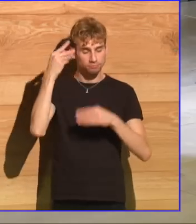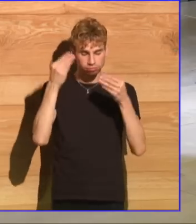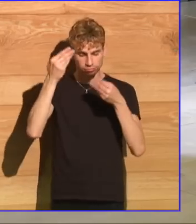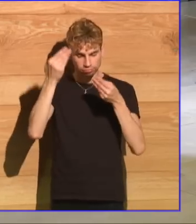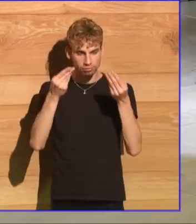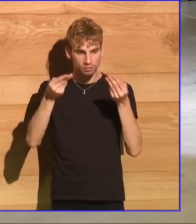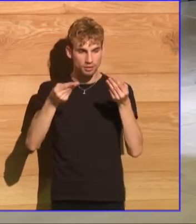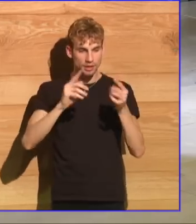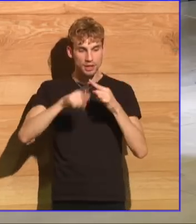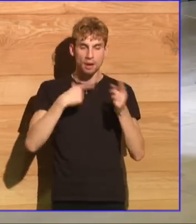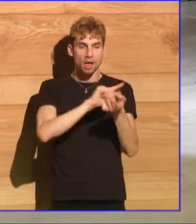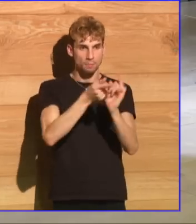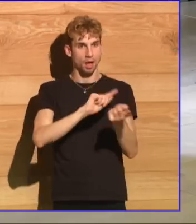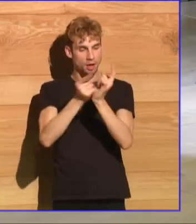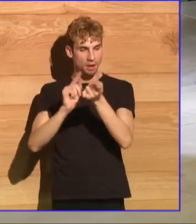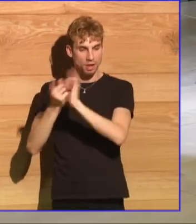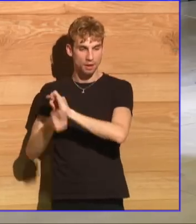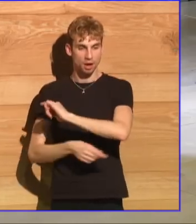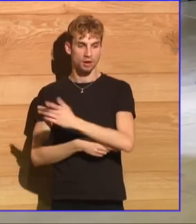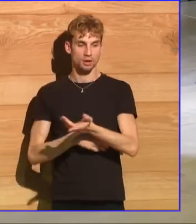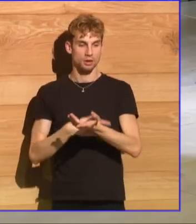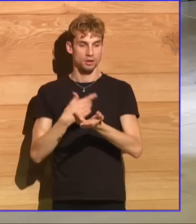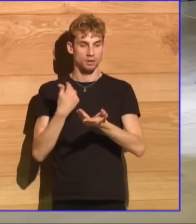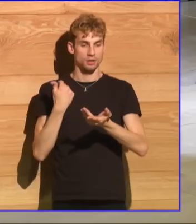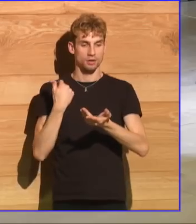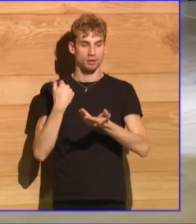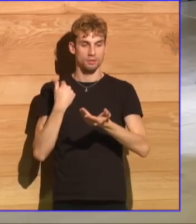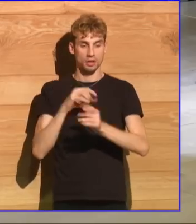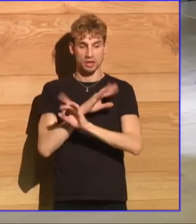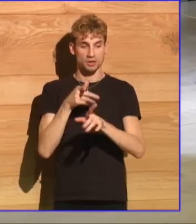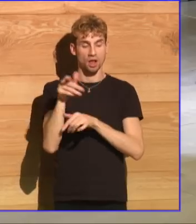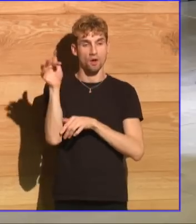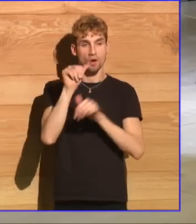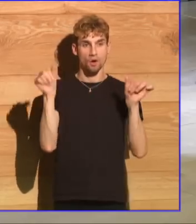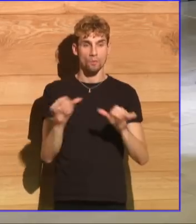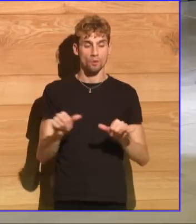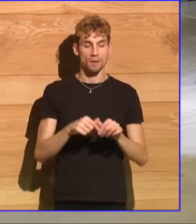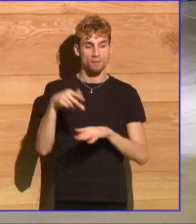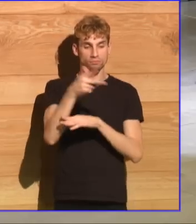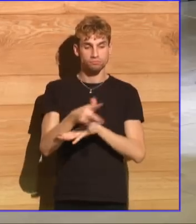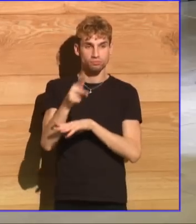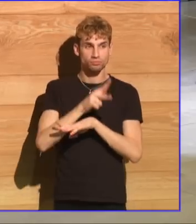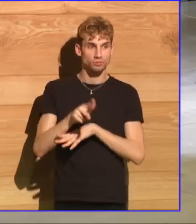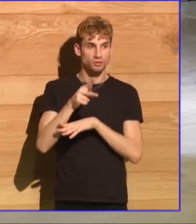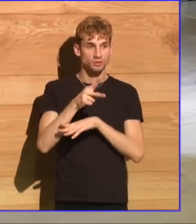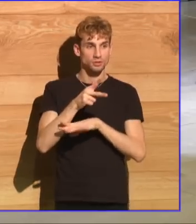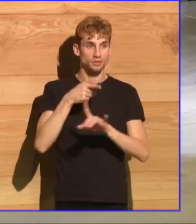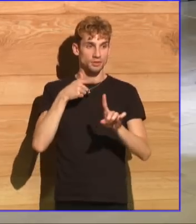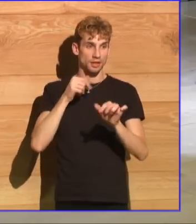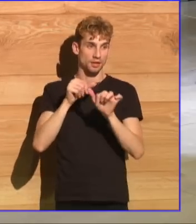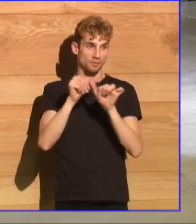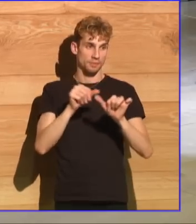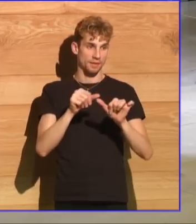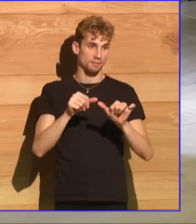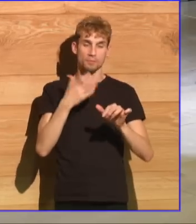reflexionando. Va a ir puliendo, y sí. que va a ir cambiando. Va a llegar un momento, porque claro, esa forma de rodar a la hora de hacer una set piece, en